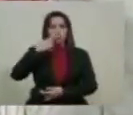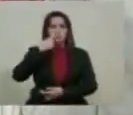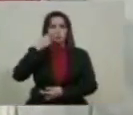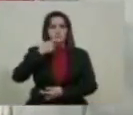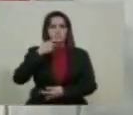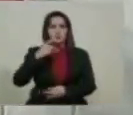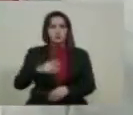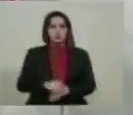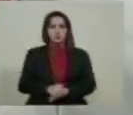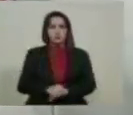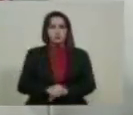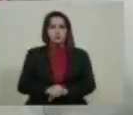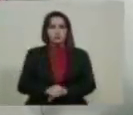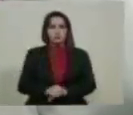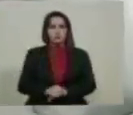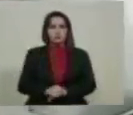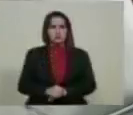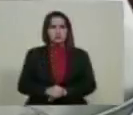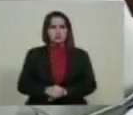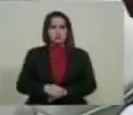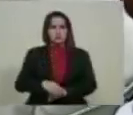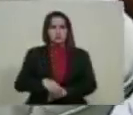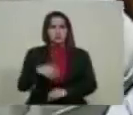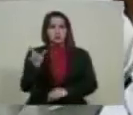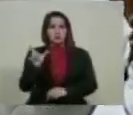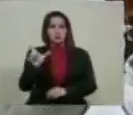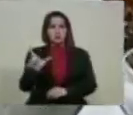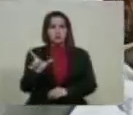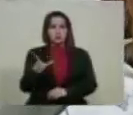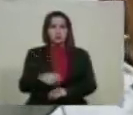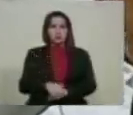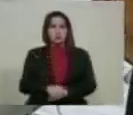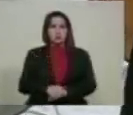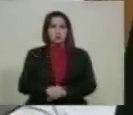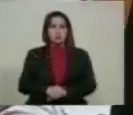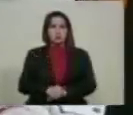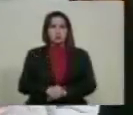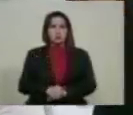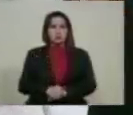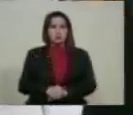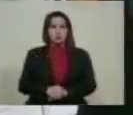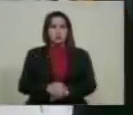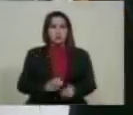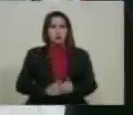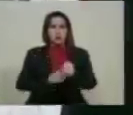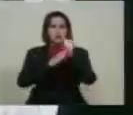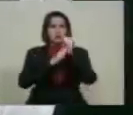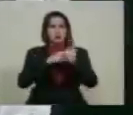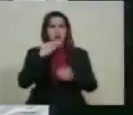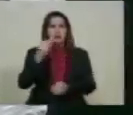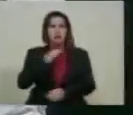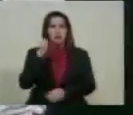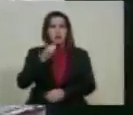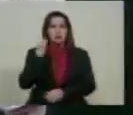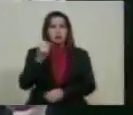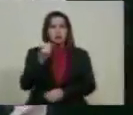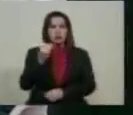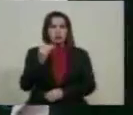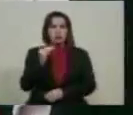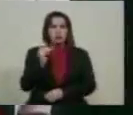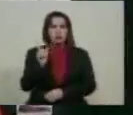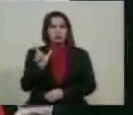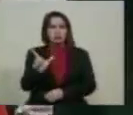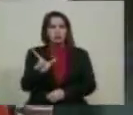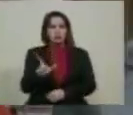la Dirección Nacional del Partido Socialista Unido de Venezuela, en la Dirección Nacional de la Juventud del Partido Socialista Unido